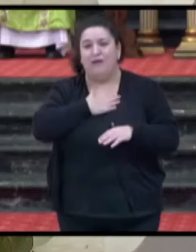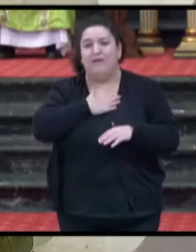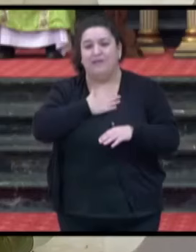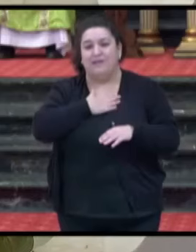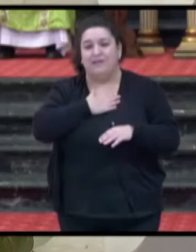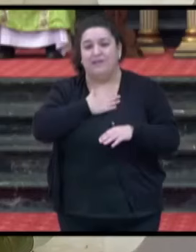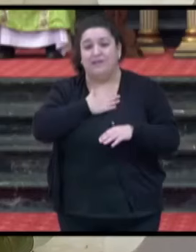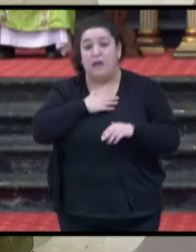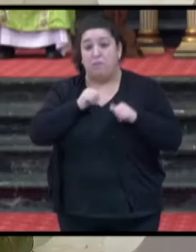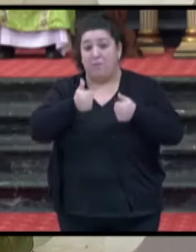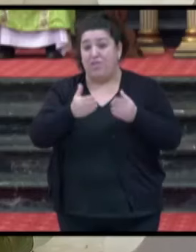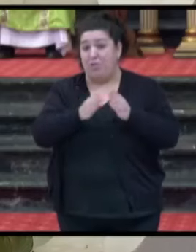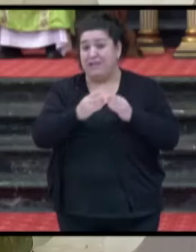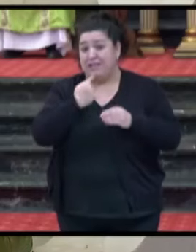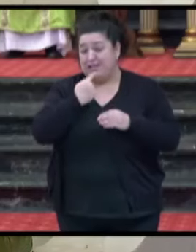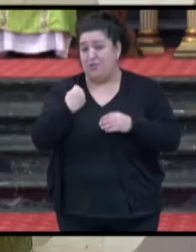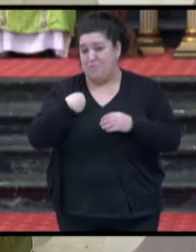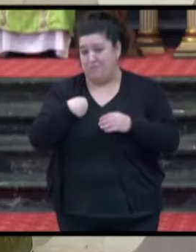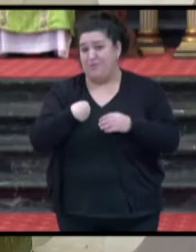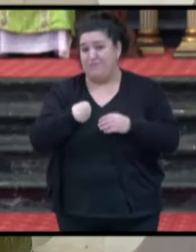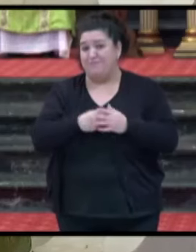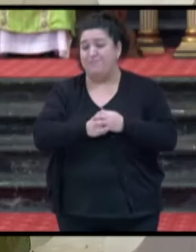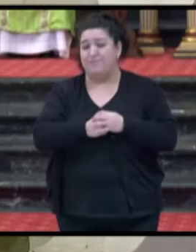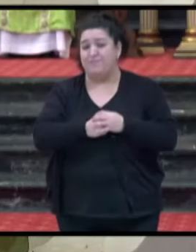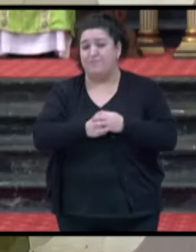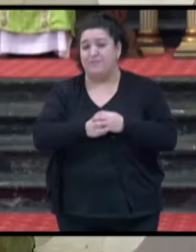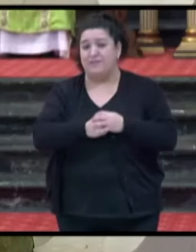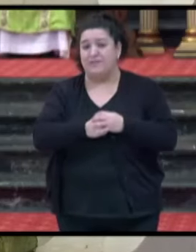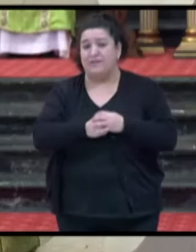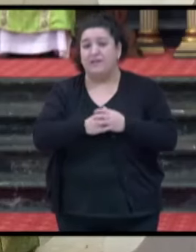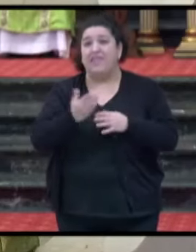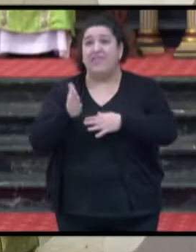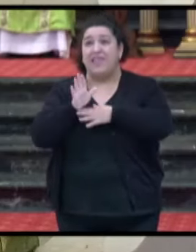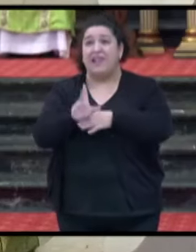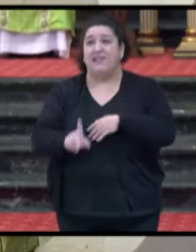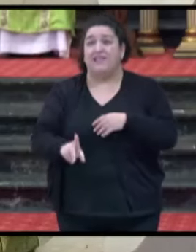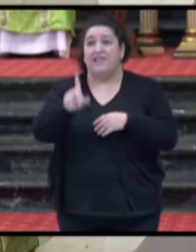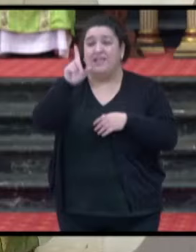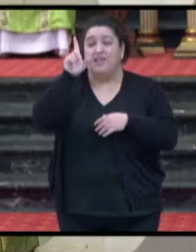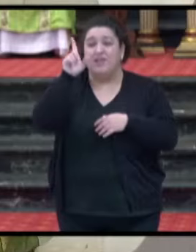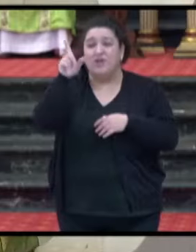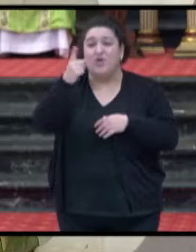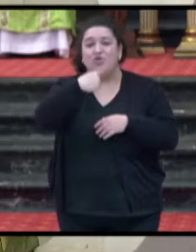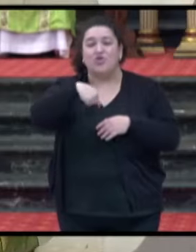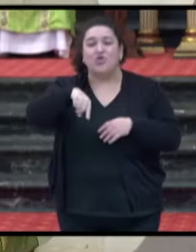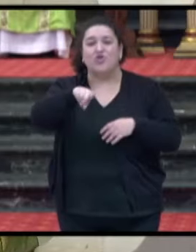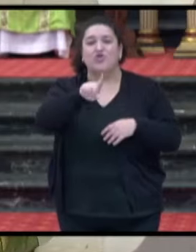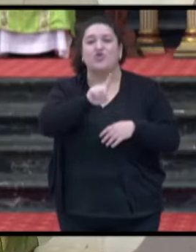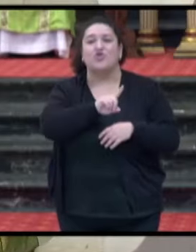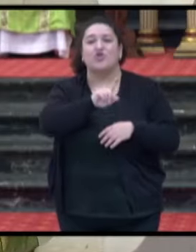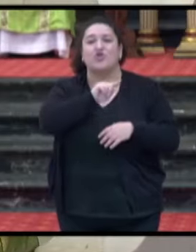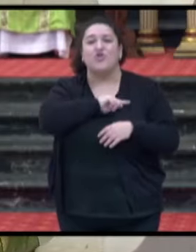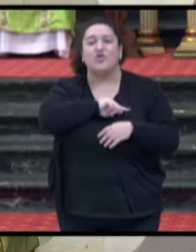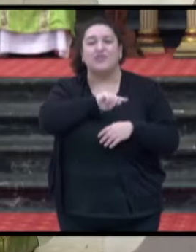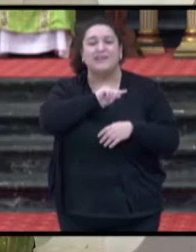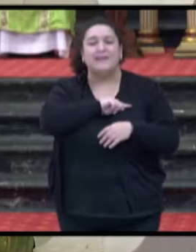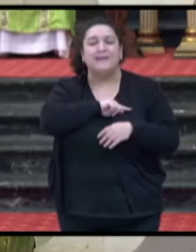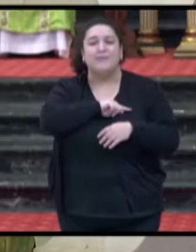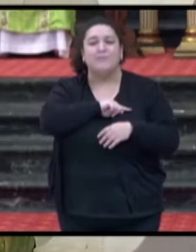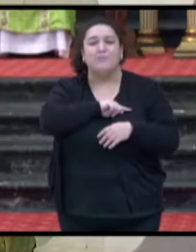empezado la misa diciendo eso delante de Dios nos sentimos como somos en